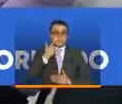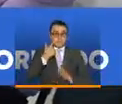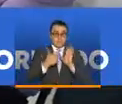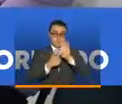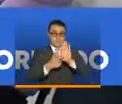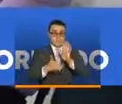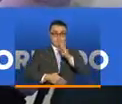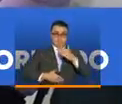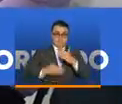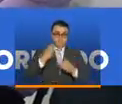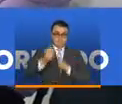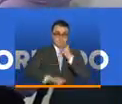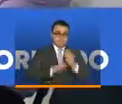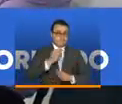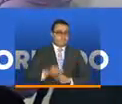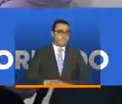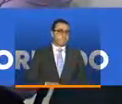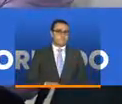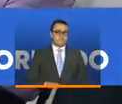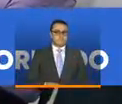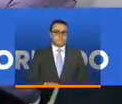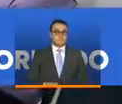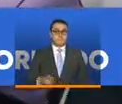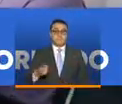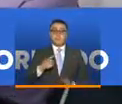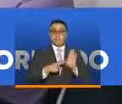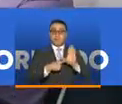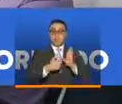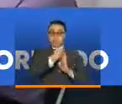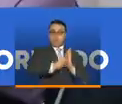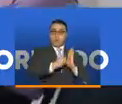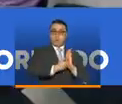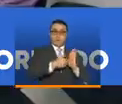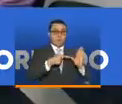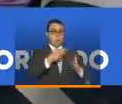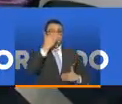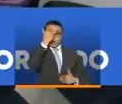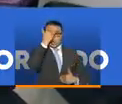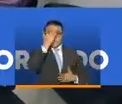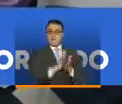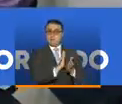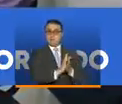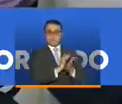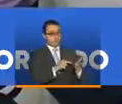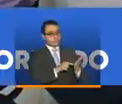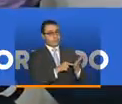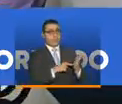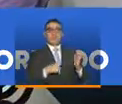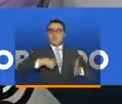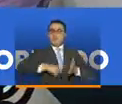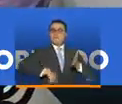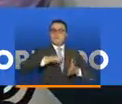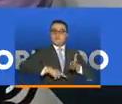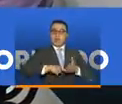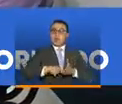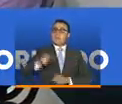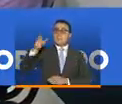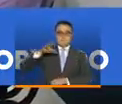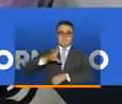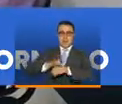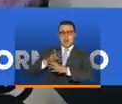eso, aquí le vamos a dar un documento que es el consentimiento informado, que es donde manifestamos que se le informó ante el